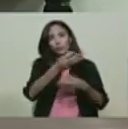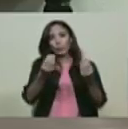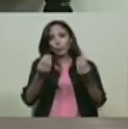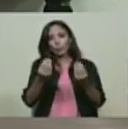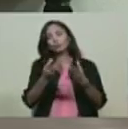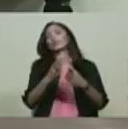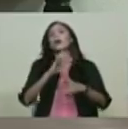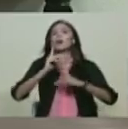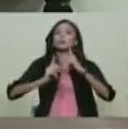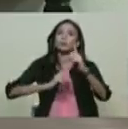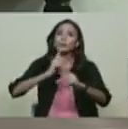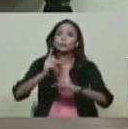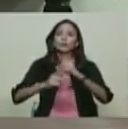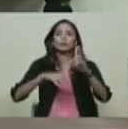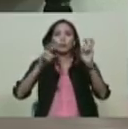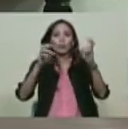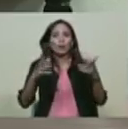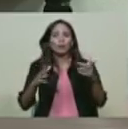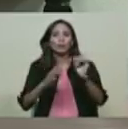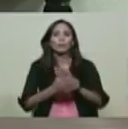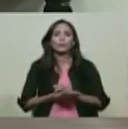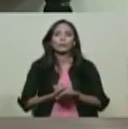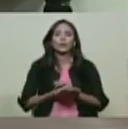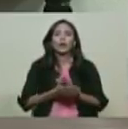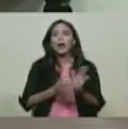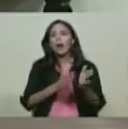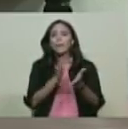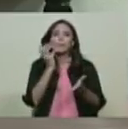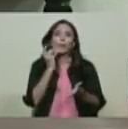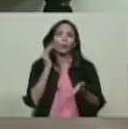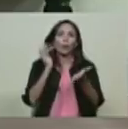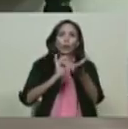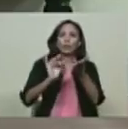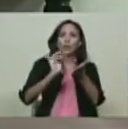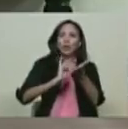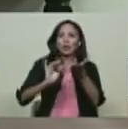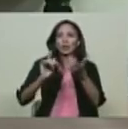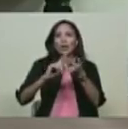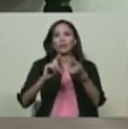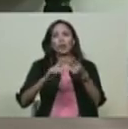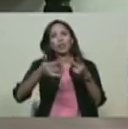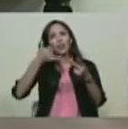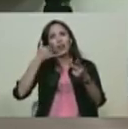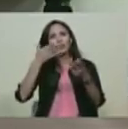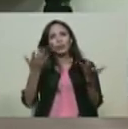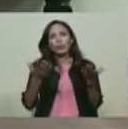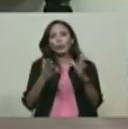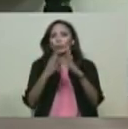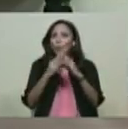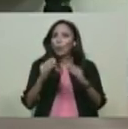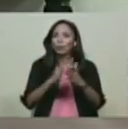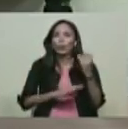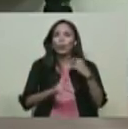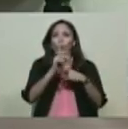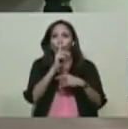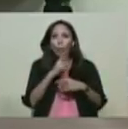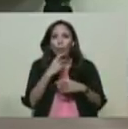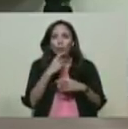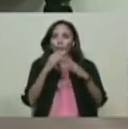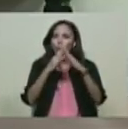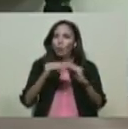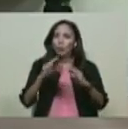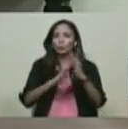comenzarán el proceso para, a través del código QR, ustedes saben de qué estoy hablando